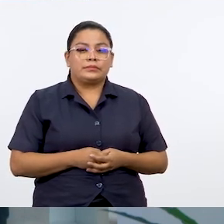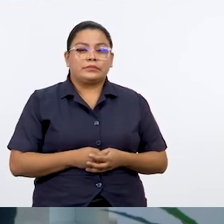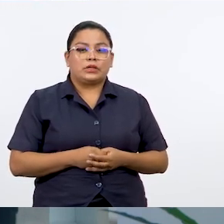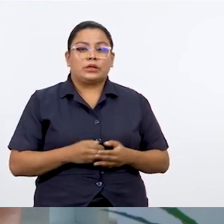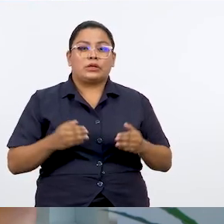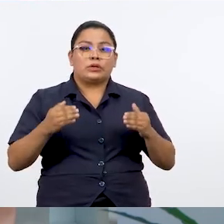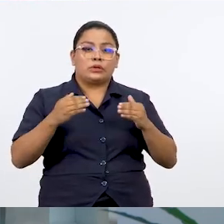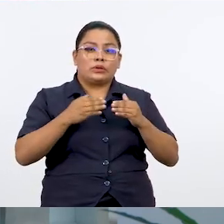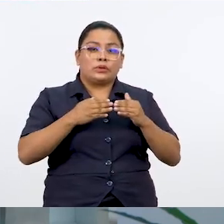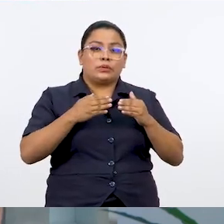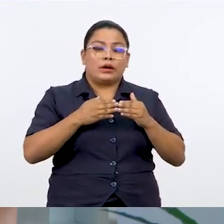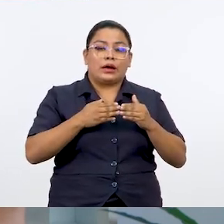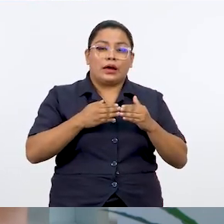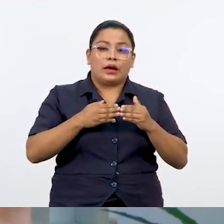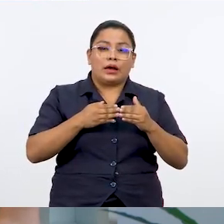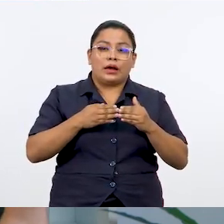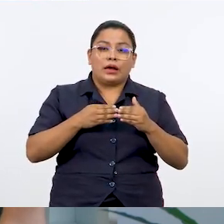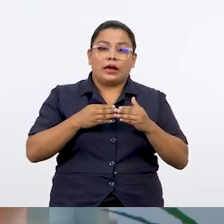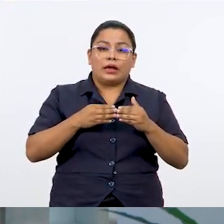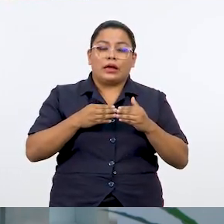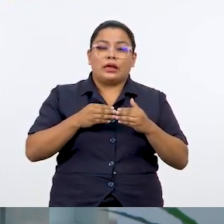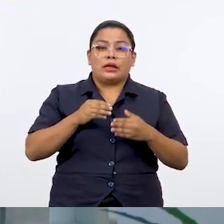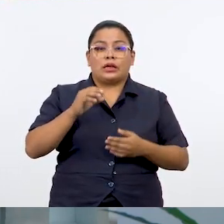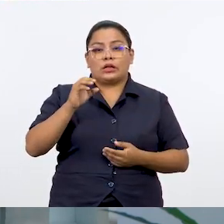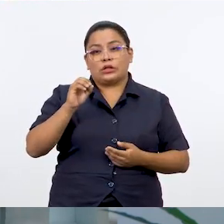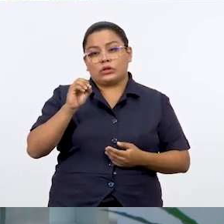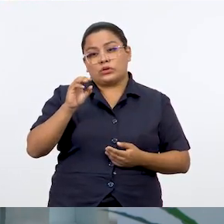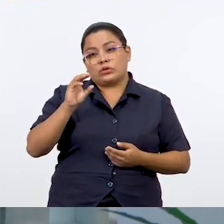será igual al cociente